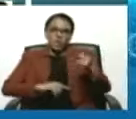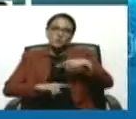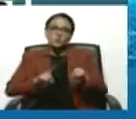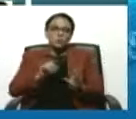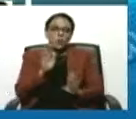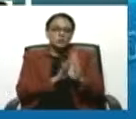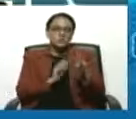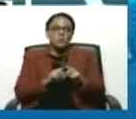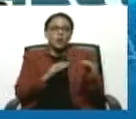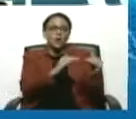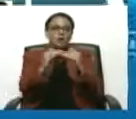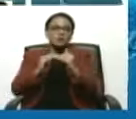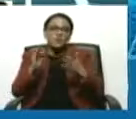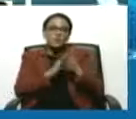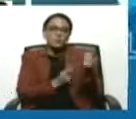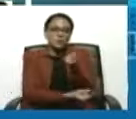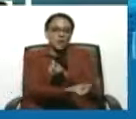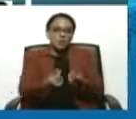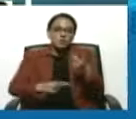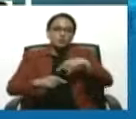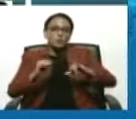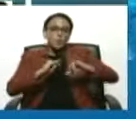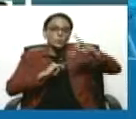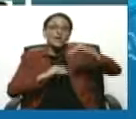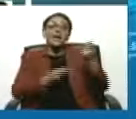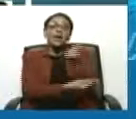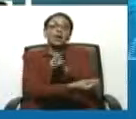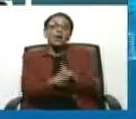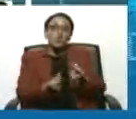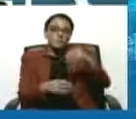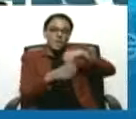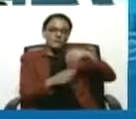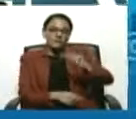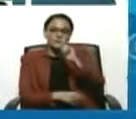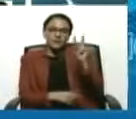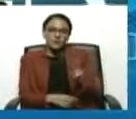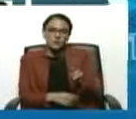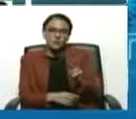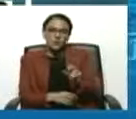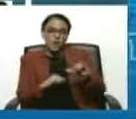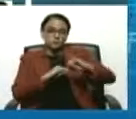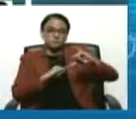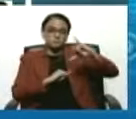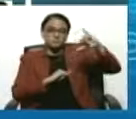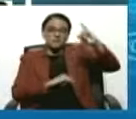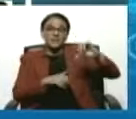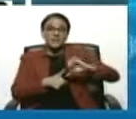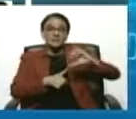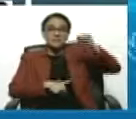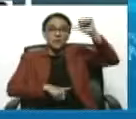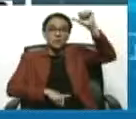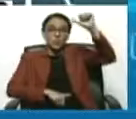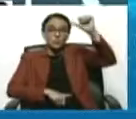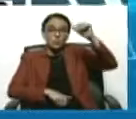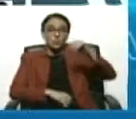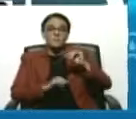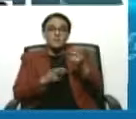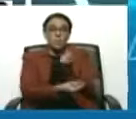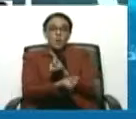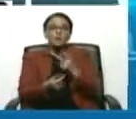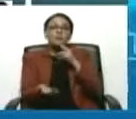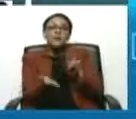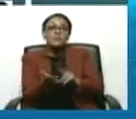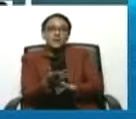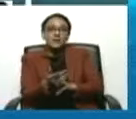20 años, con crecimiento económico, con crecimiento de la economía real, sobre todo de la economía no